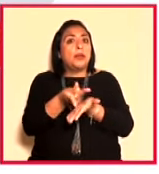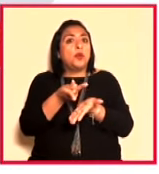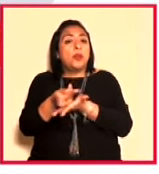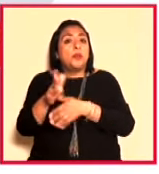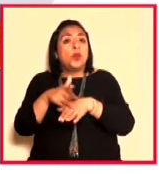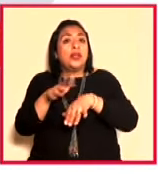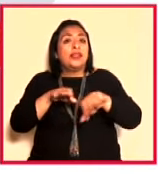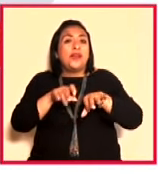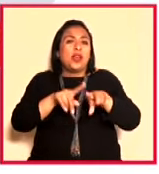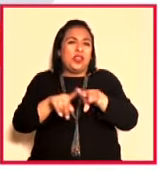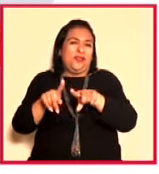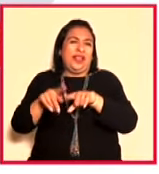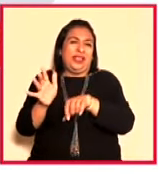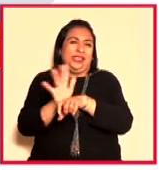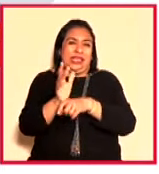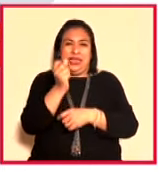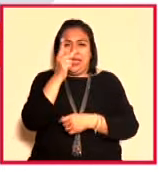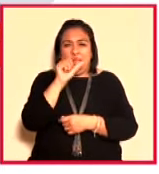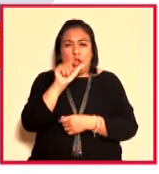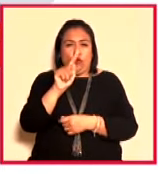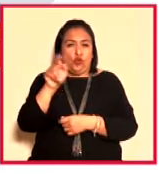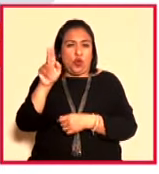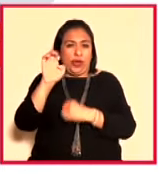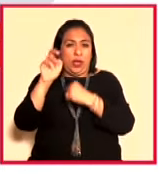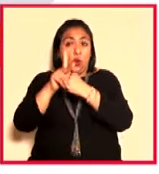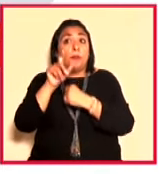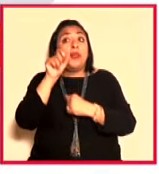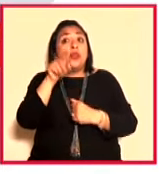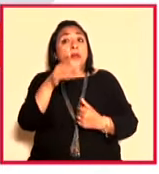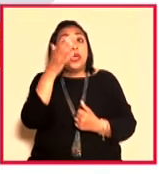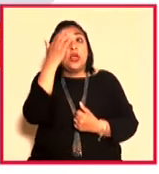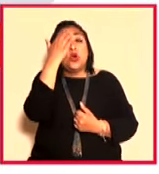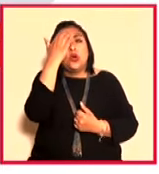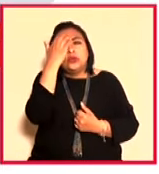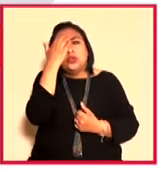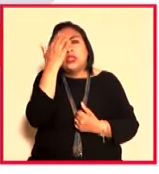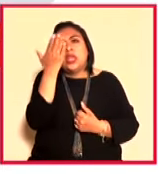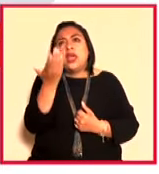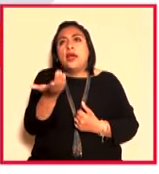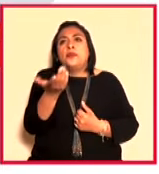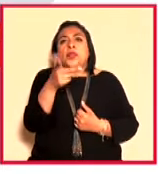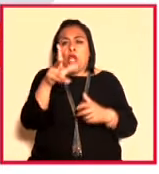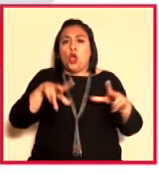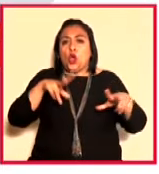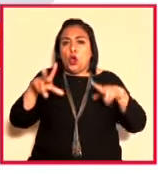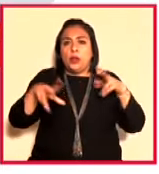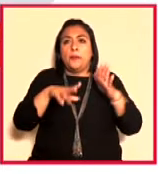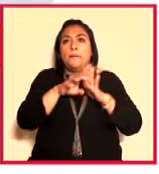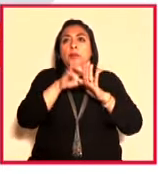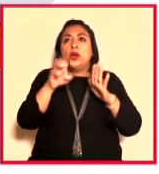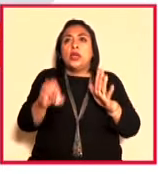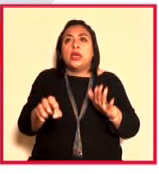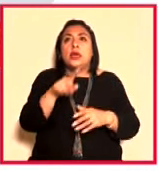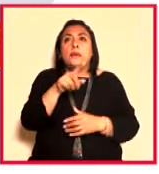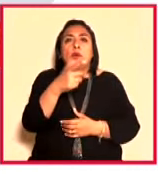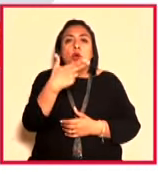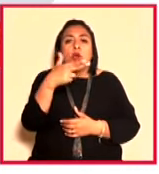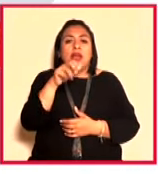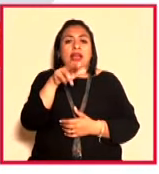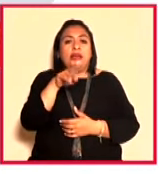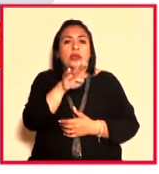gran medida en cine de autor en Europa, aunque también se le conoce por producciones en Hollywood, como la precuela de Hannibal Lecter,